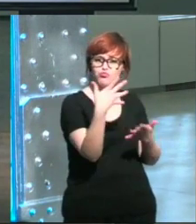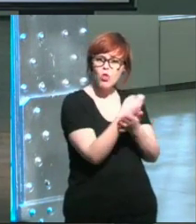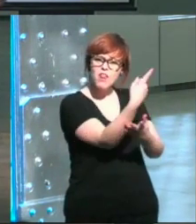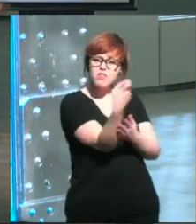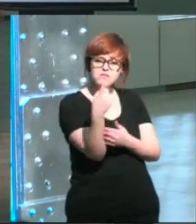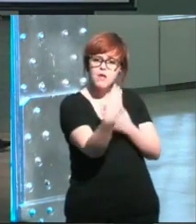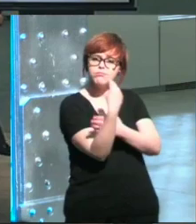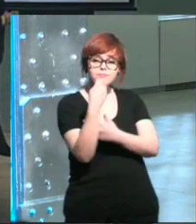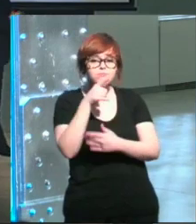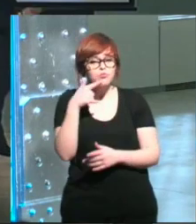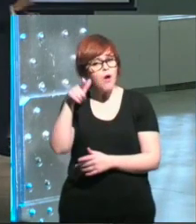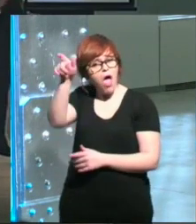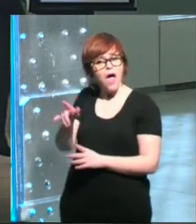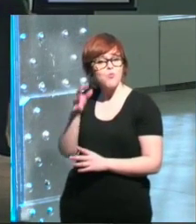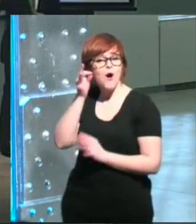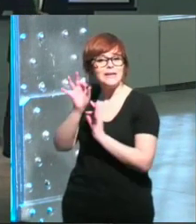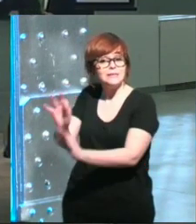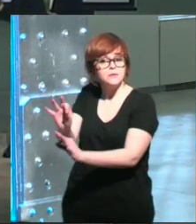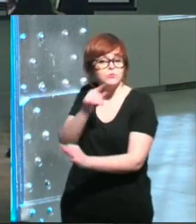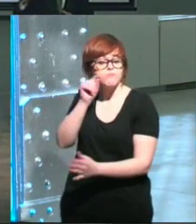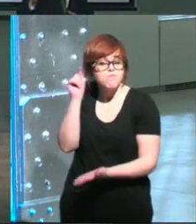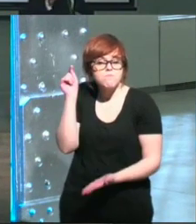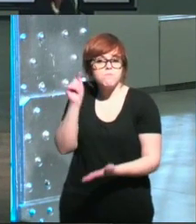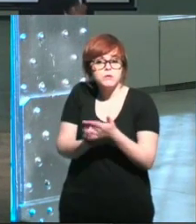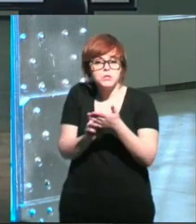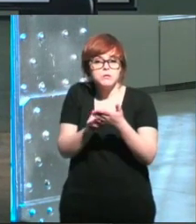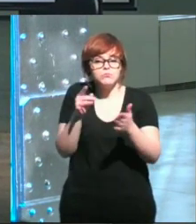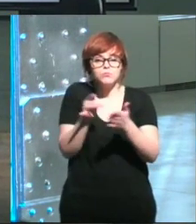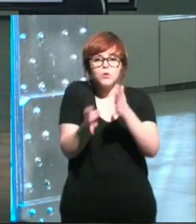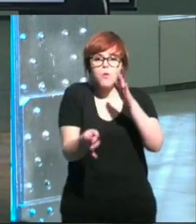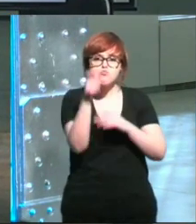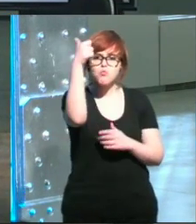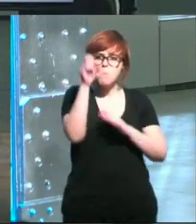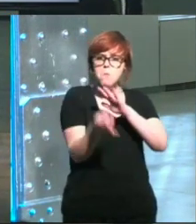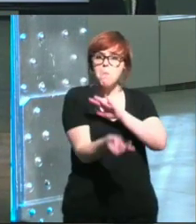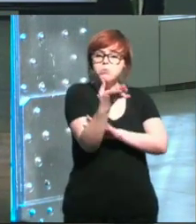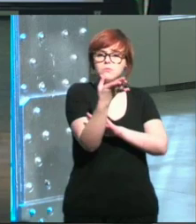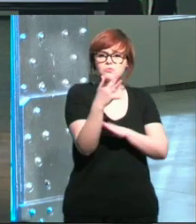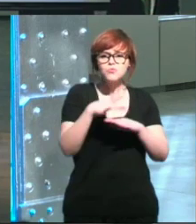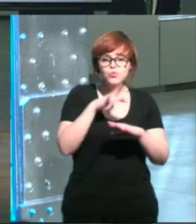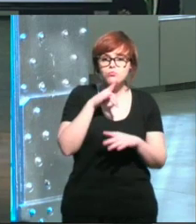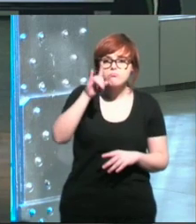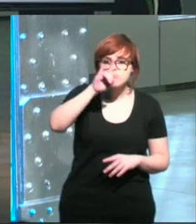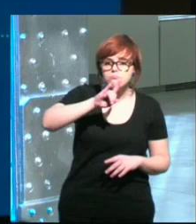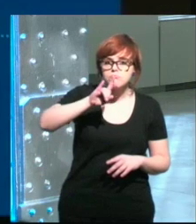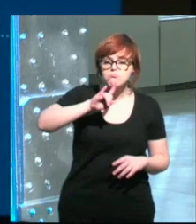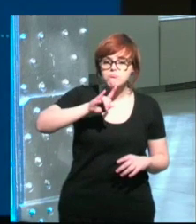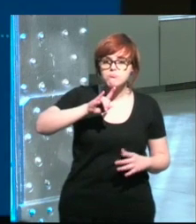la candidata inevitable. Sin embargo, apareció ese señor desconocido con un nombre casi impronunciable, de color, y